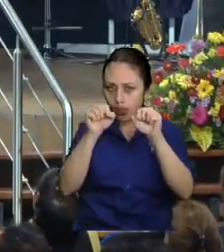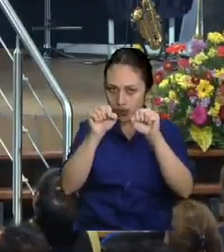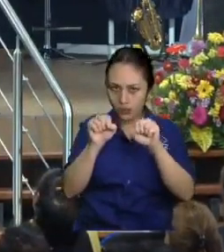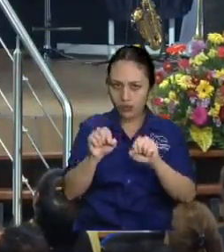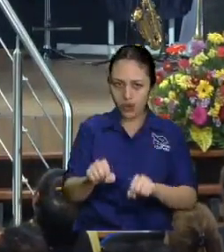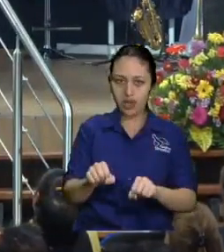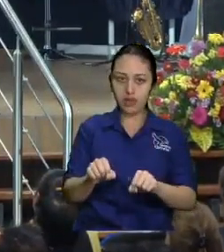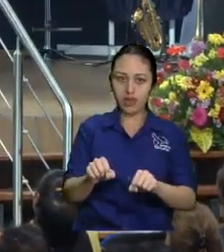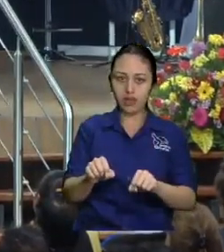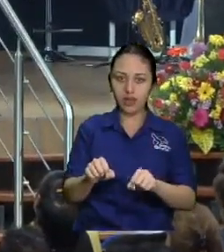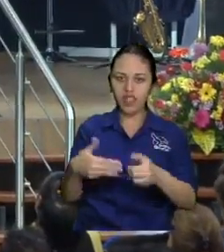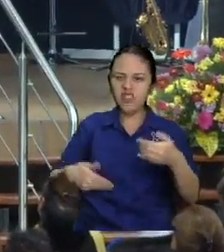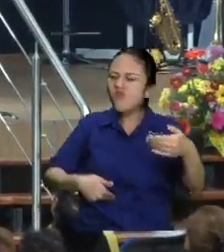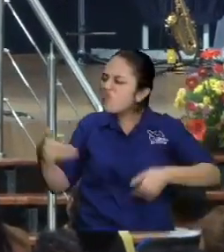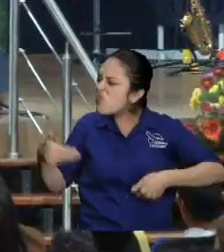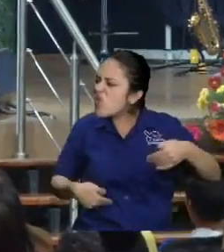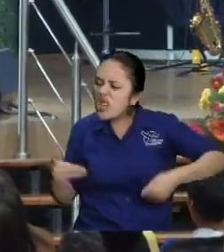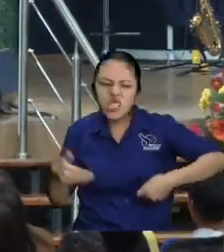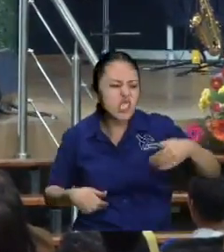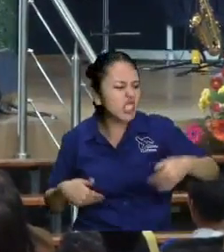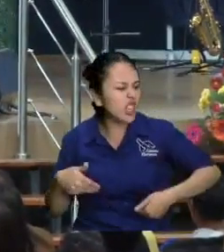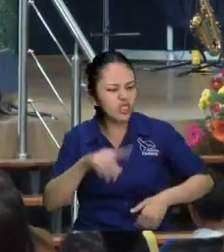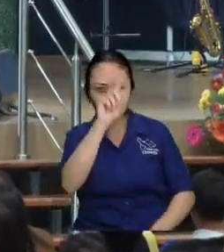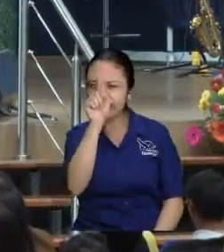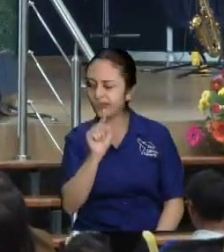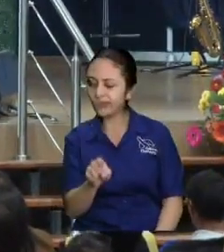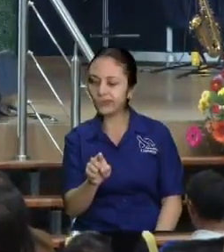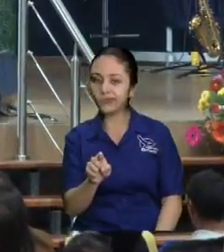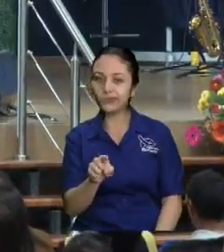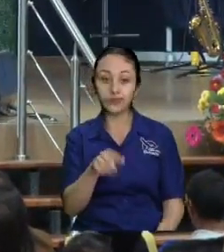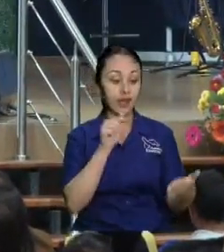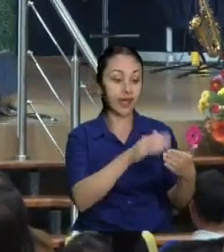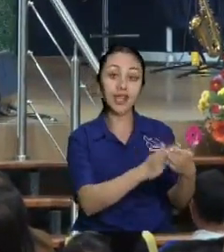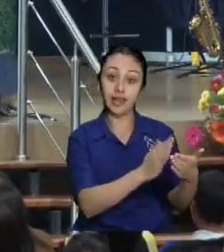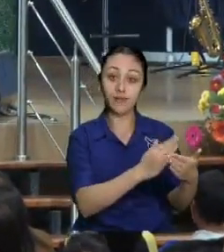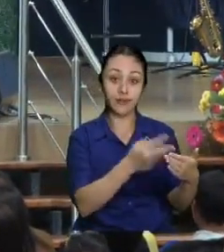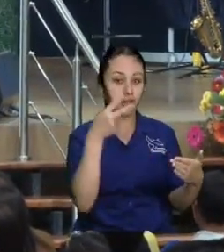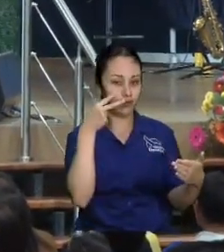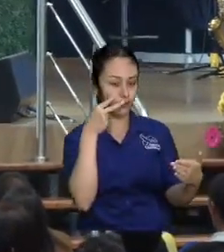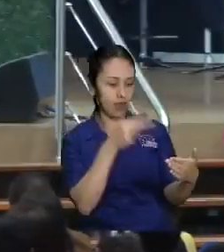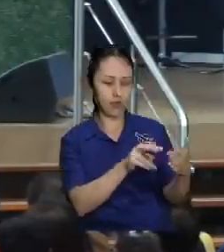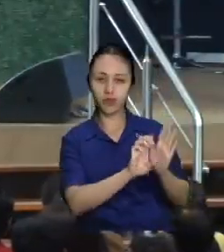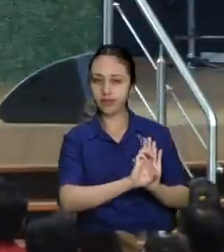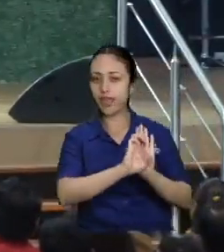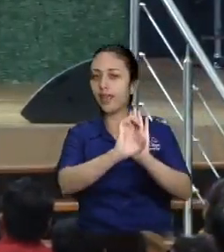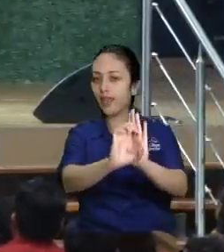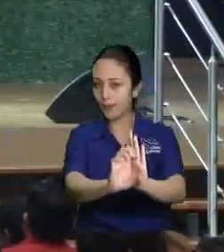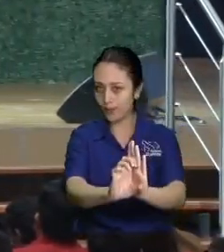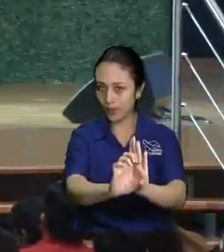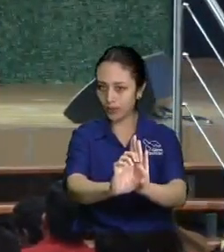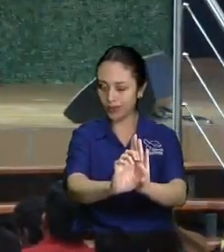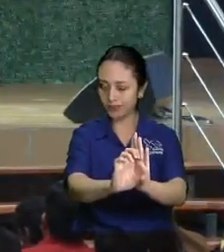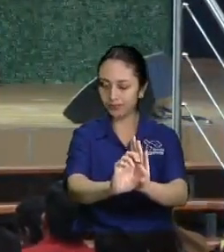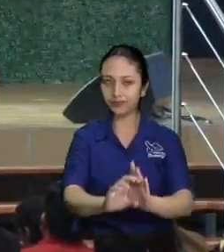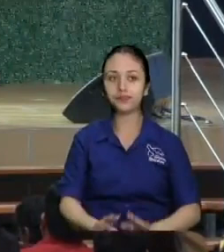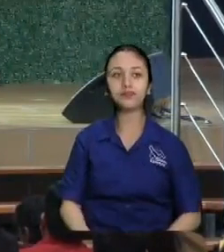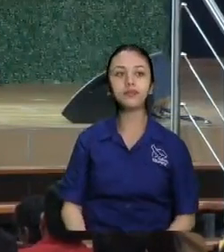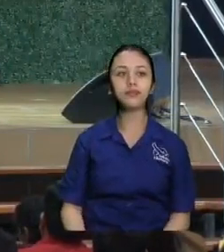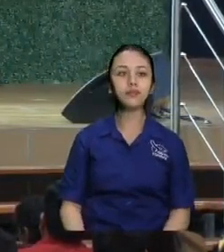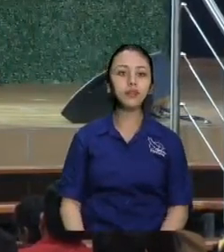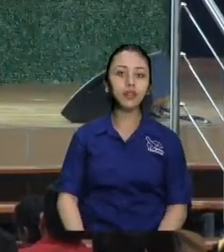se puede irritar? Aquí vamos a ver sinónimos en la Biblia. Y ahí va a ver, vamos a ver si los tengo por acá a la